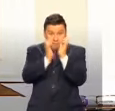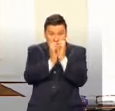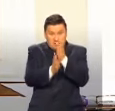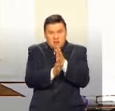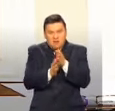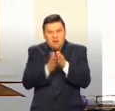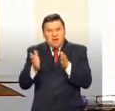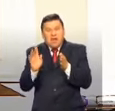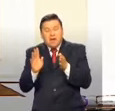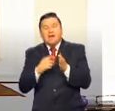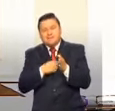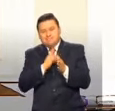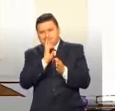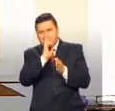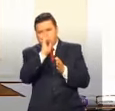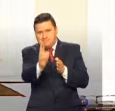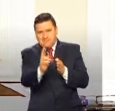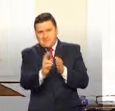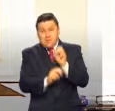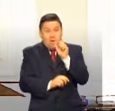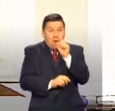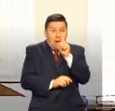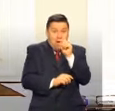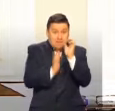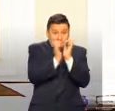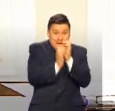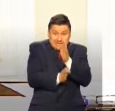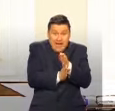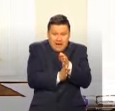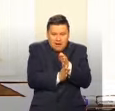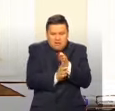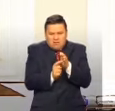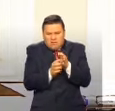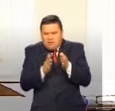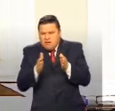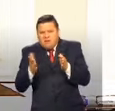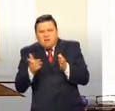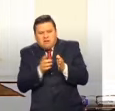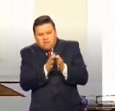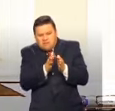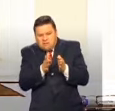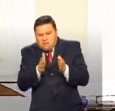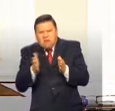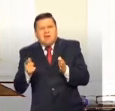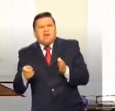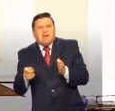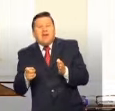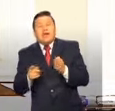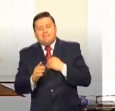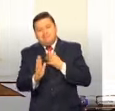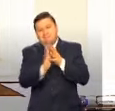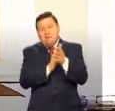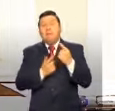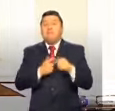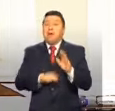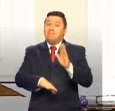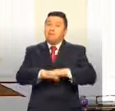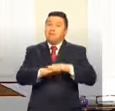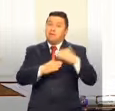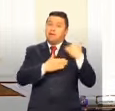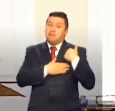y lo que quiero transmitirles a ustedes es que seguimos avanzando de manera progresiva y